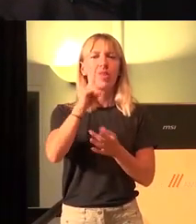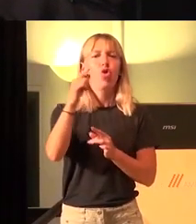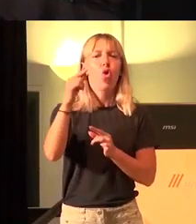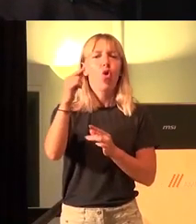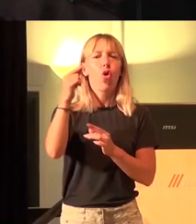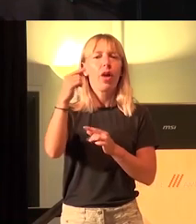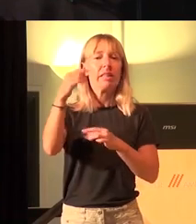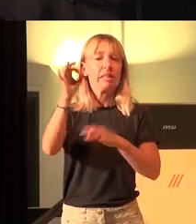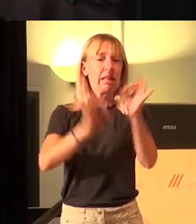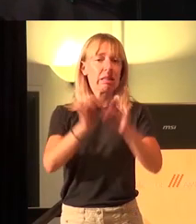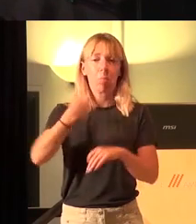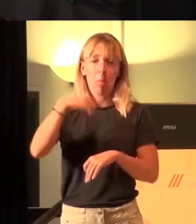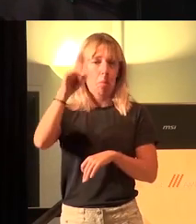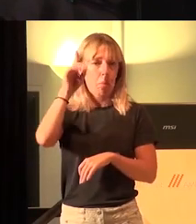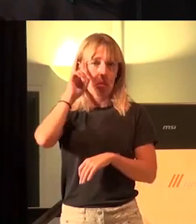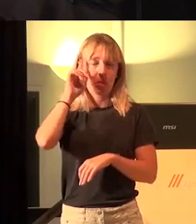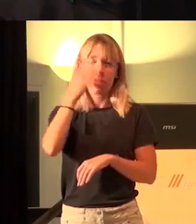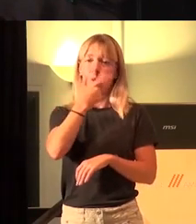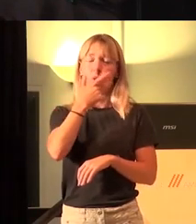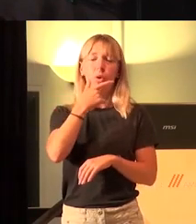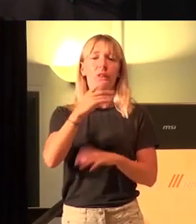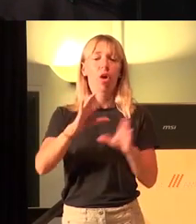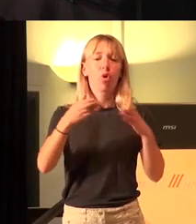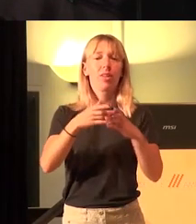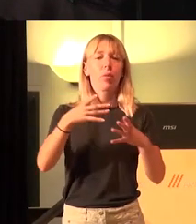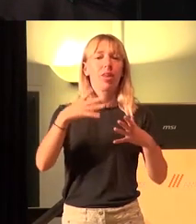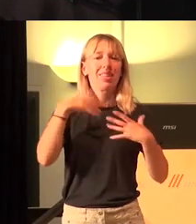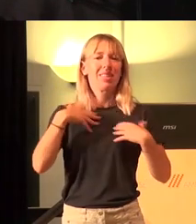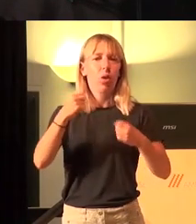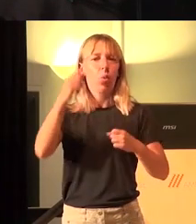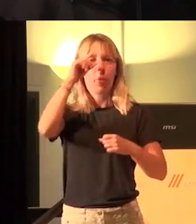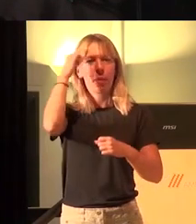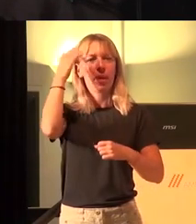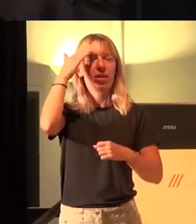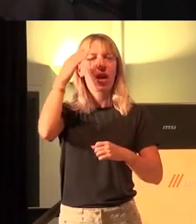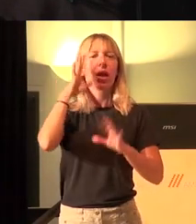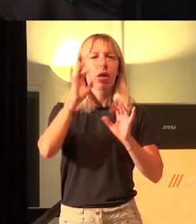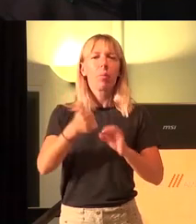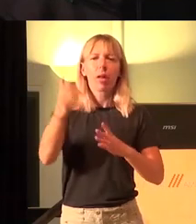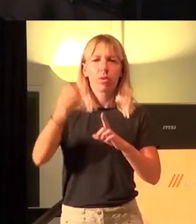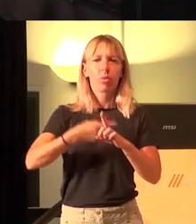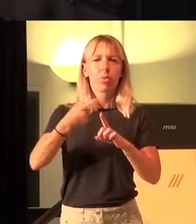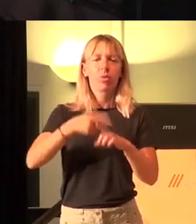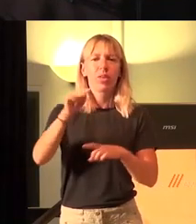que no la conocía, el colectivo de salud mental yo creo que es de los que más está utilizando